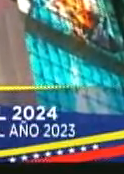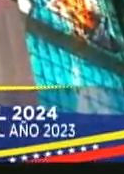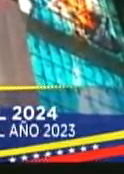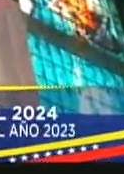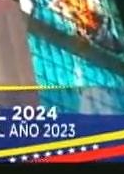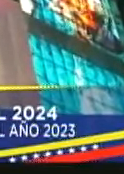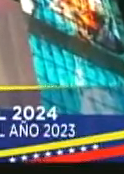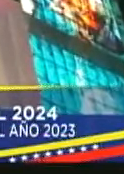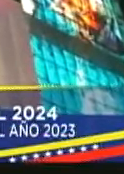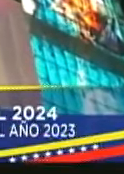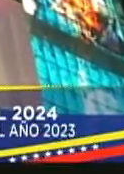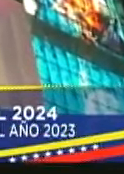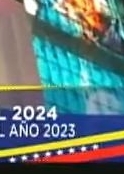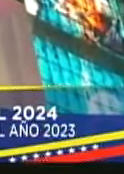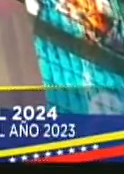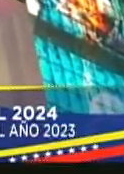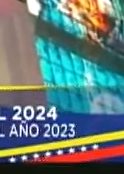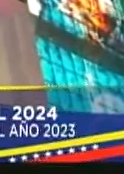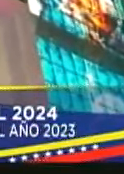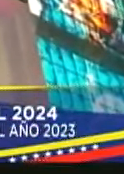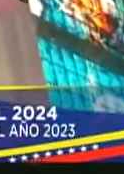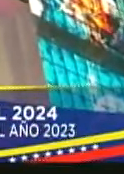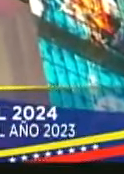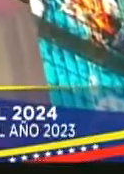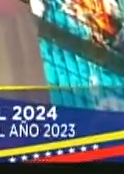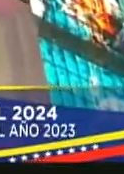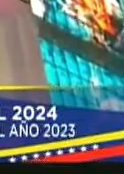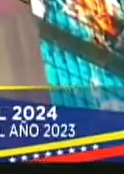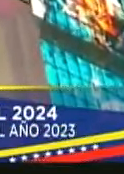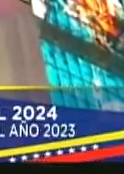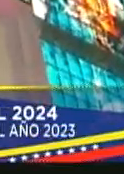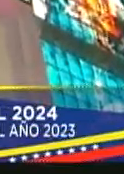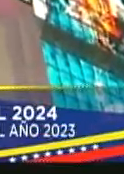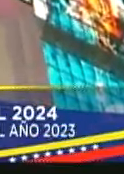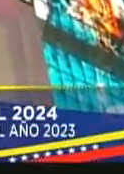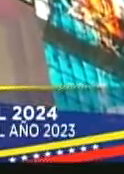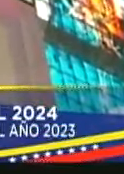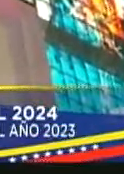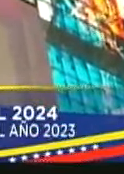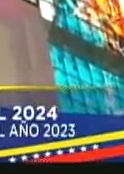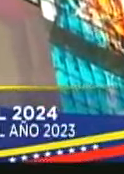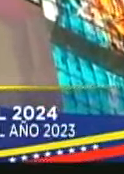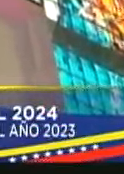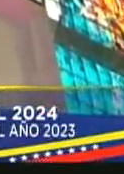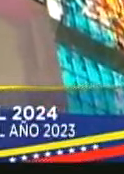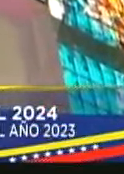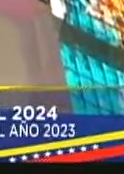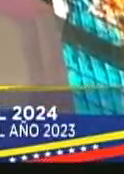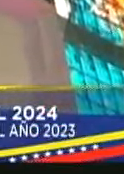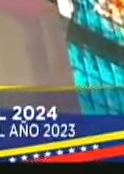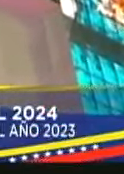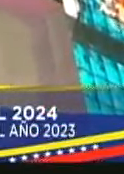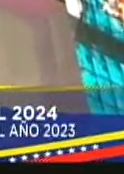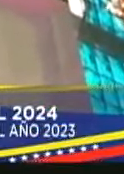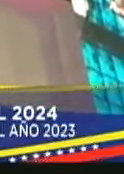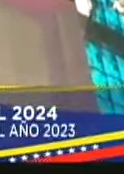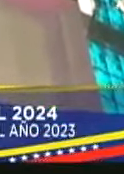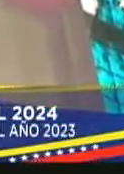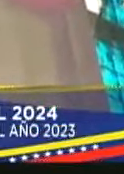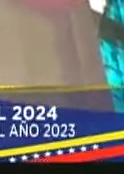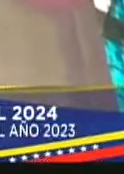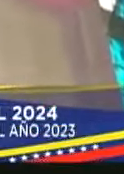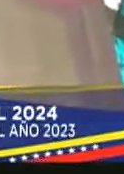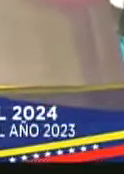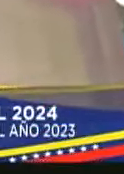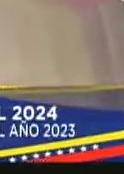dudado este tribunal ni vacilará en sus objetivos para mejorar el servicio que presta al pueblo. El día